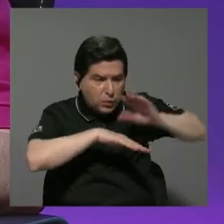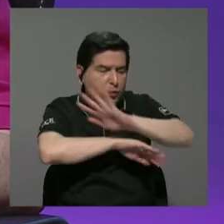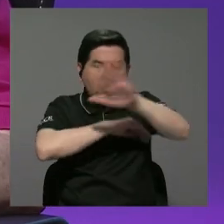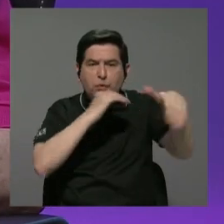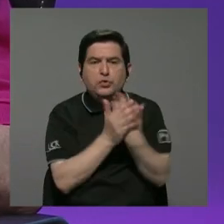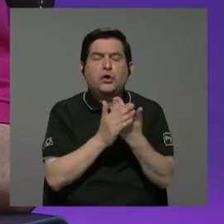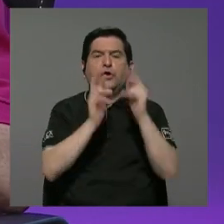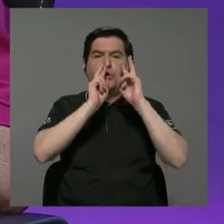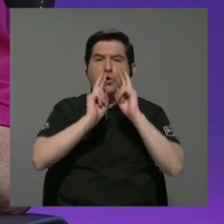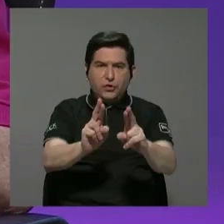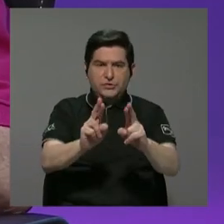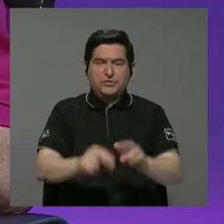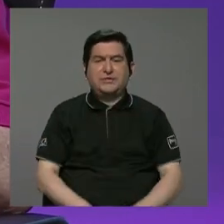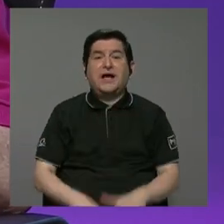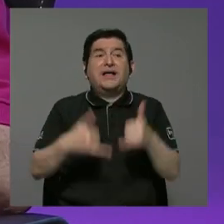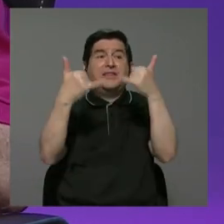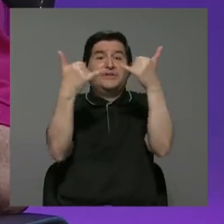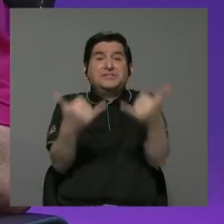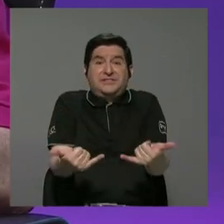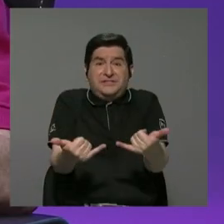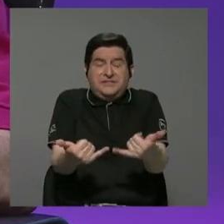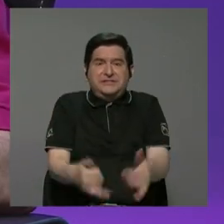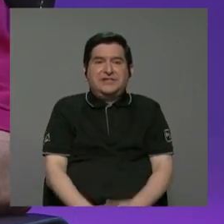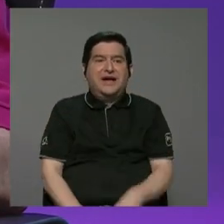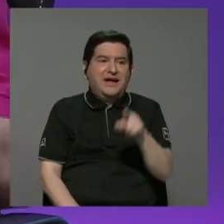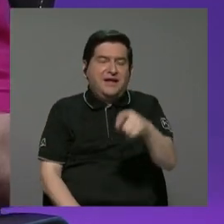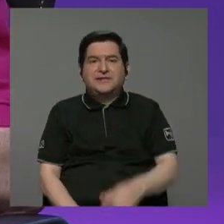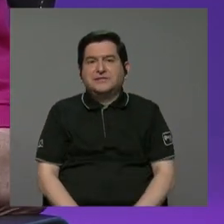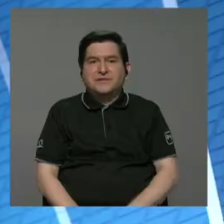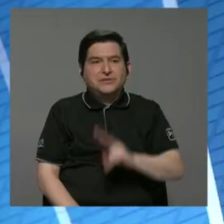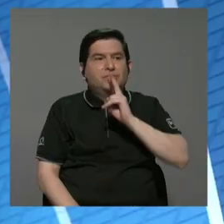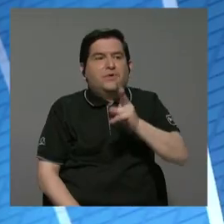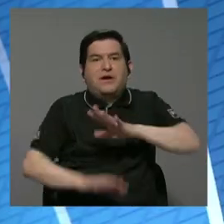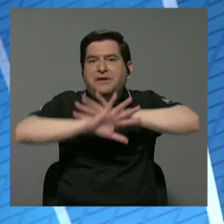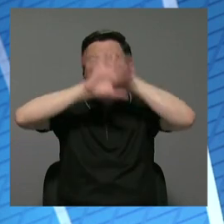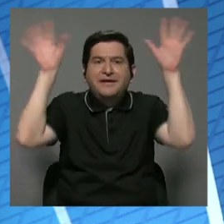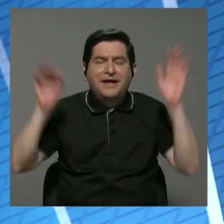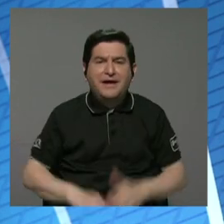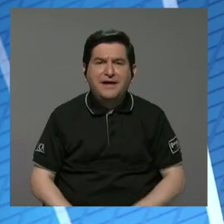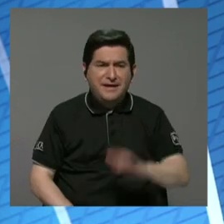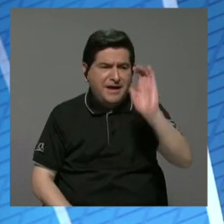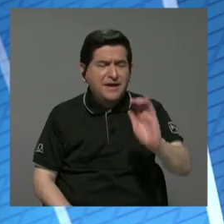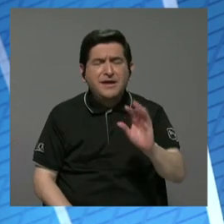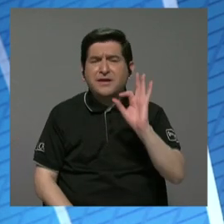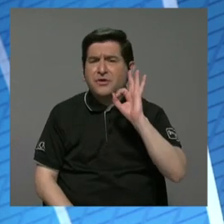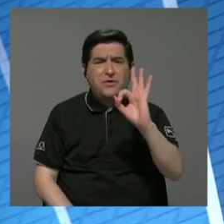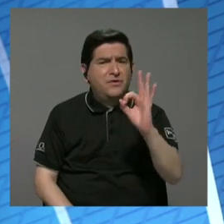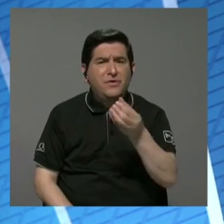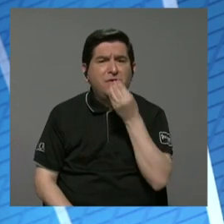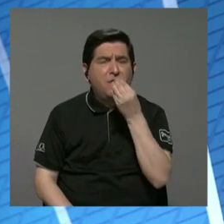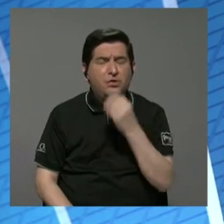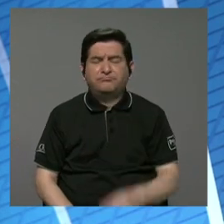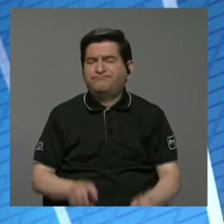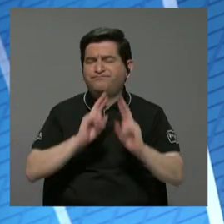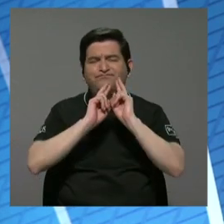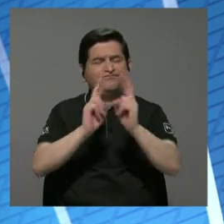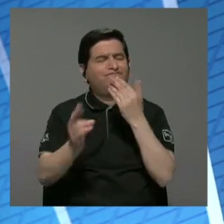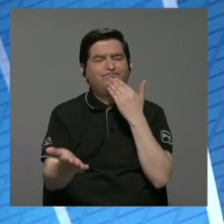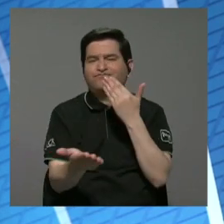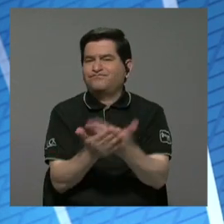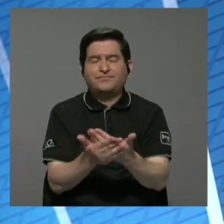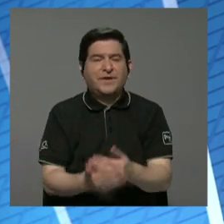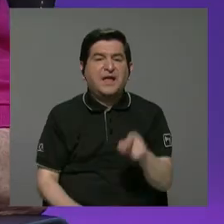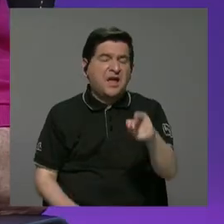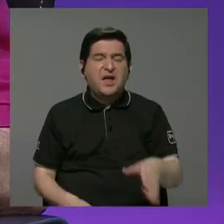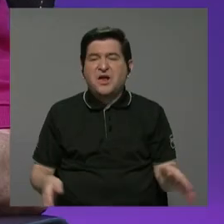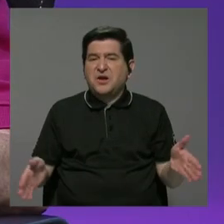el rendimiento. Es algo, ya es una verdad de perogrullo. Uh-huh. Un niño que no está bien alimentado no va a dar rendimiento, no va a estar